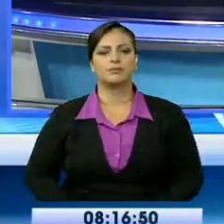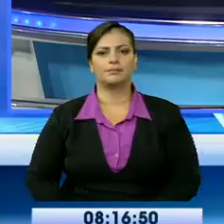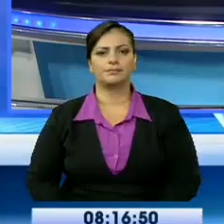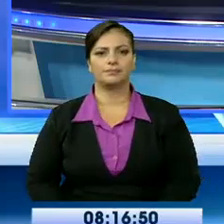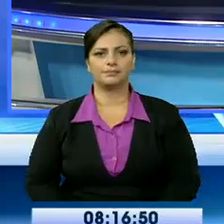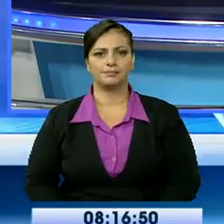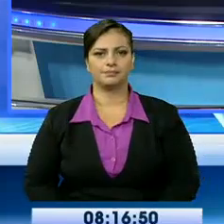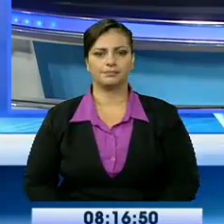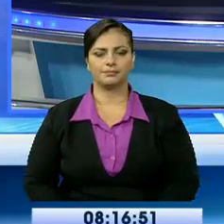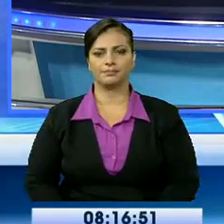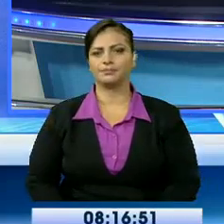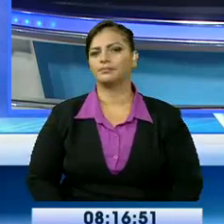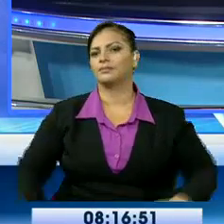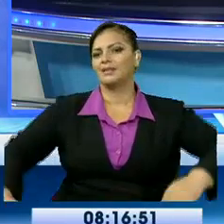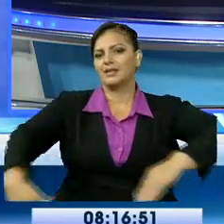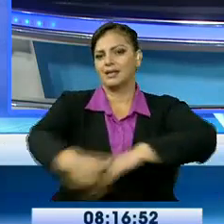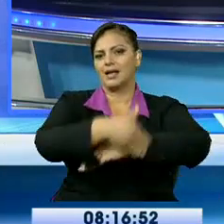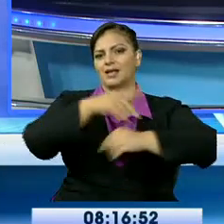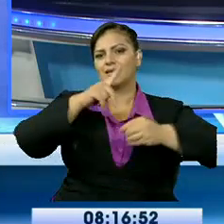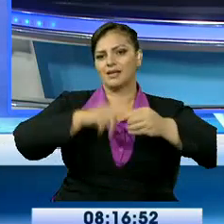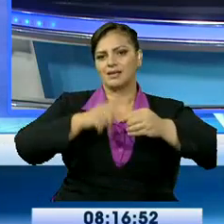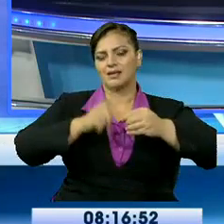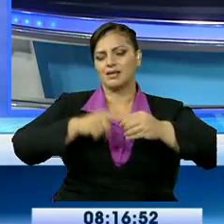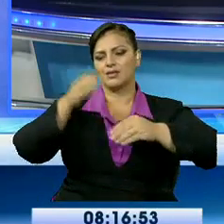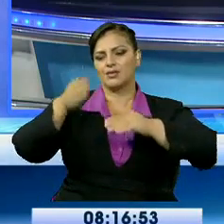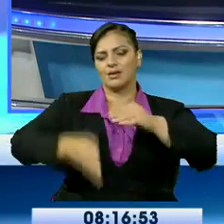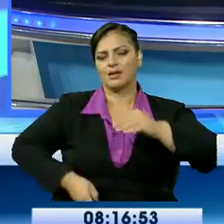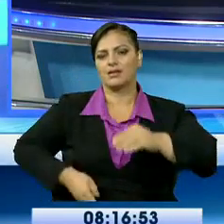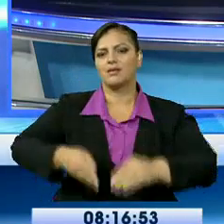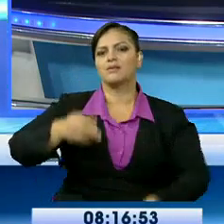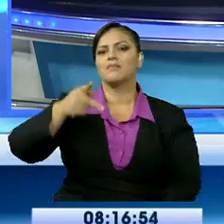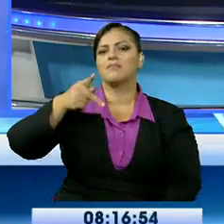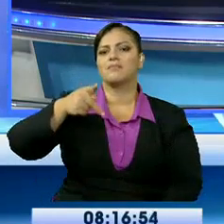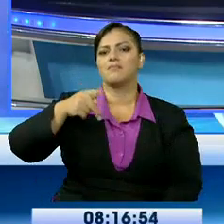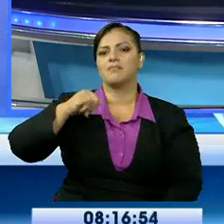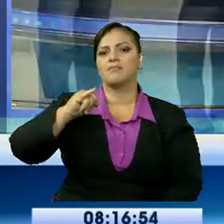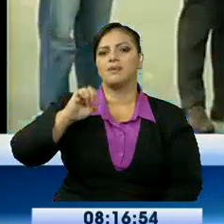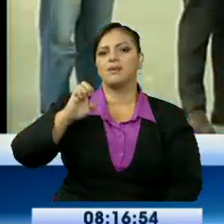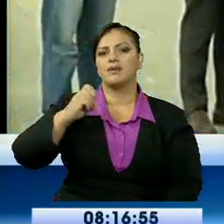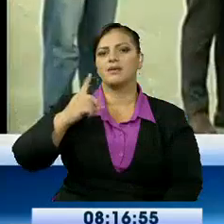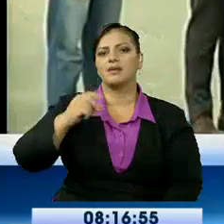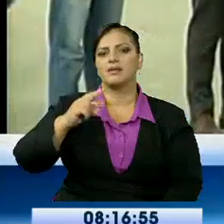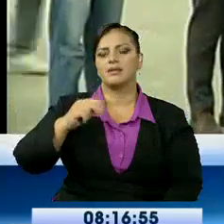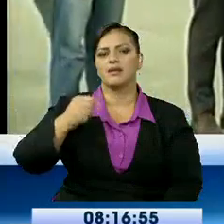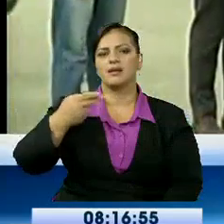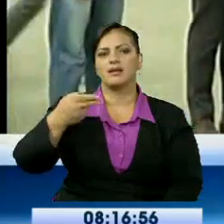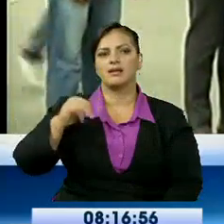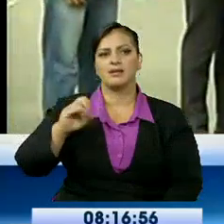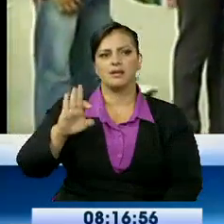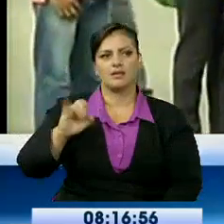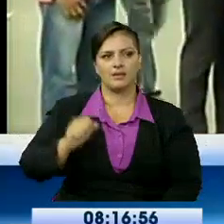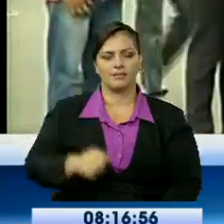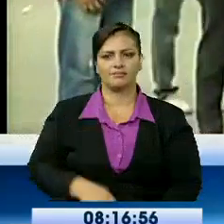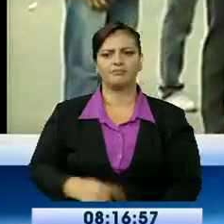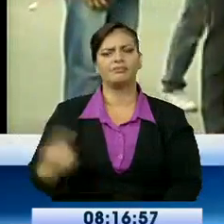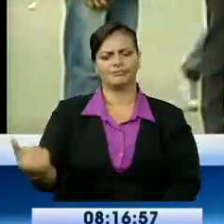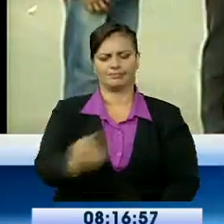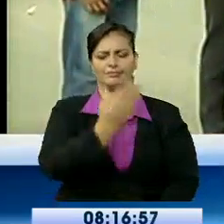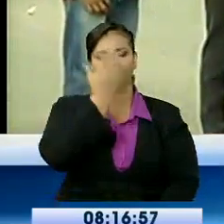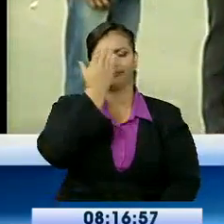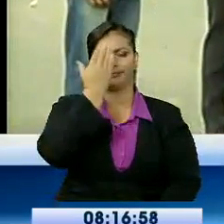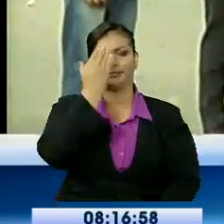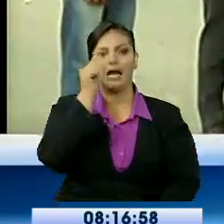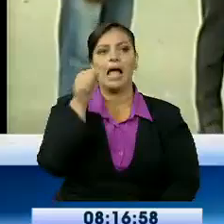Está ubicada en la avenida Quito y la calle Piedrahíta. Como todos sabemos, hace ya un año aproximadamente, más de un año, se